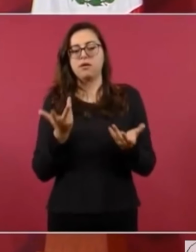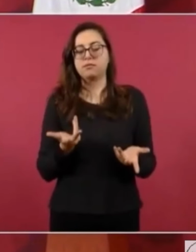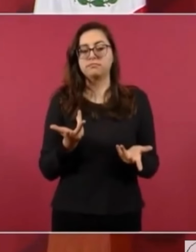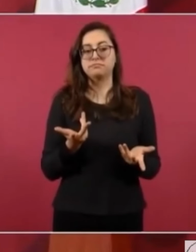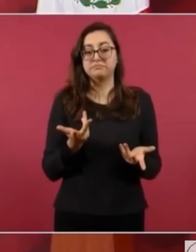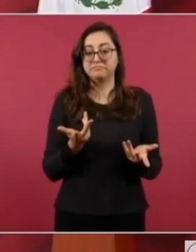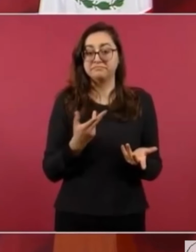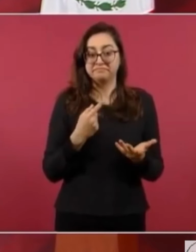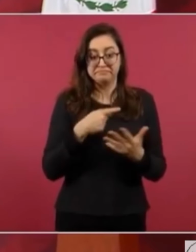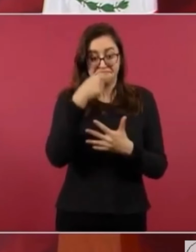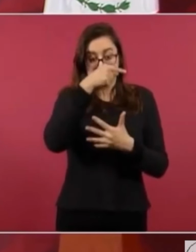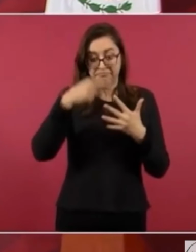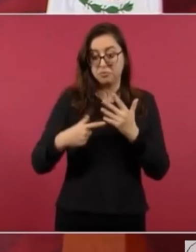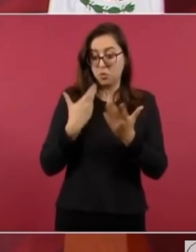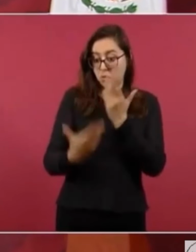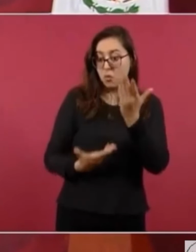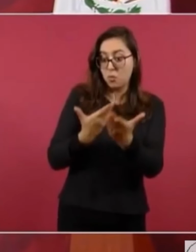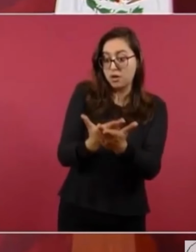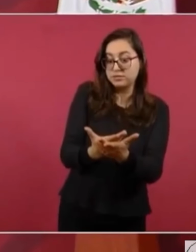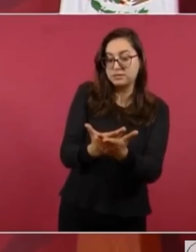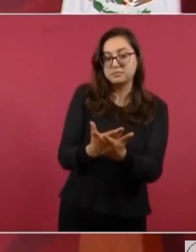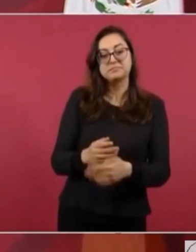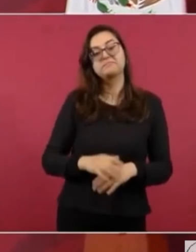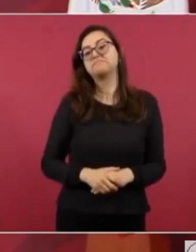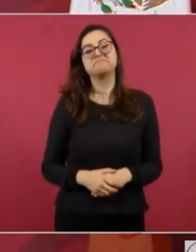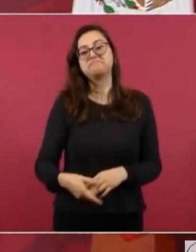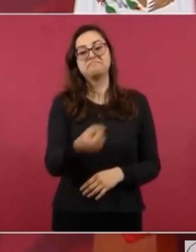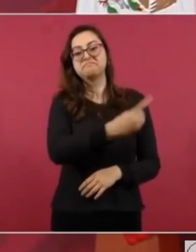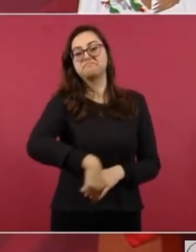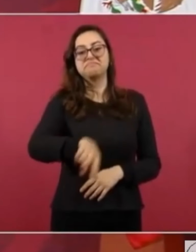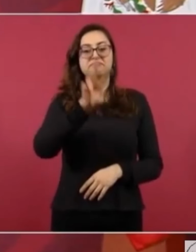pues todo eso se bloqueó